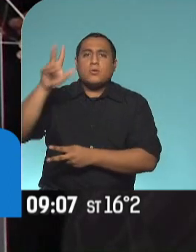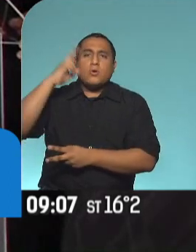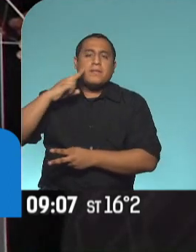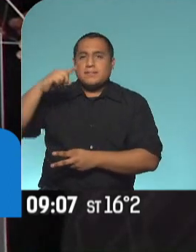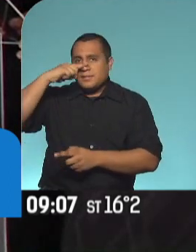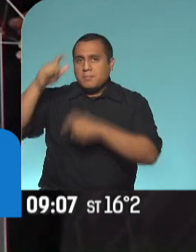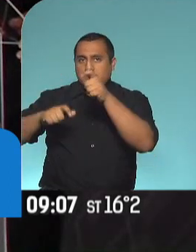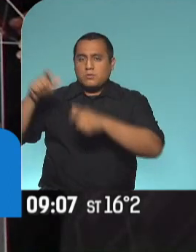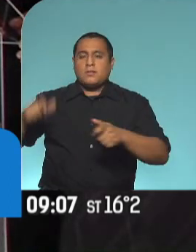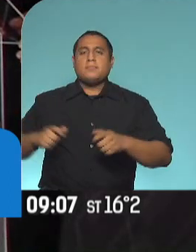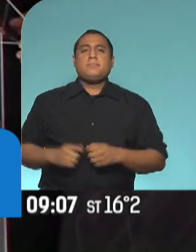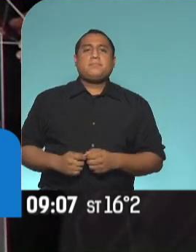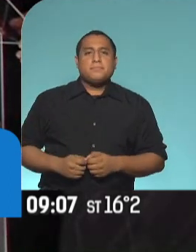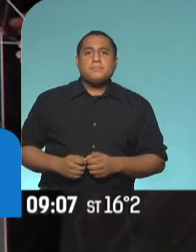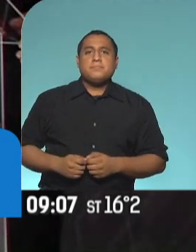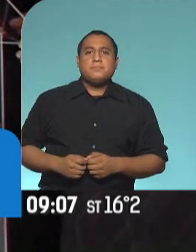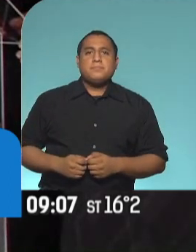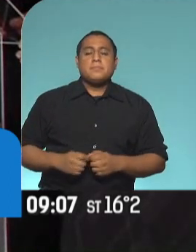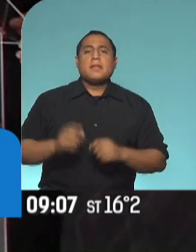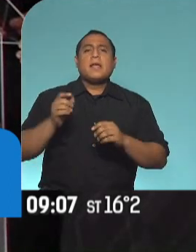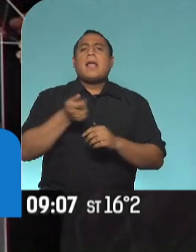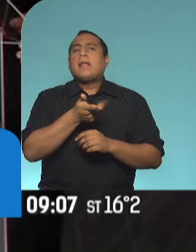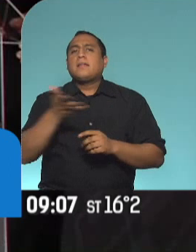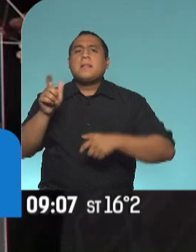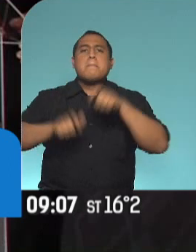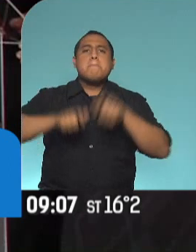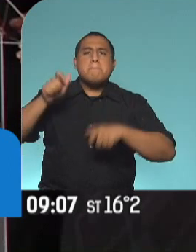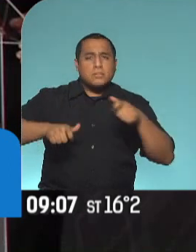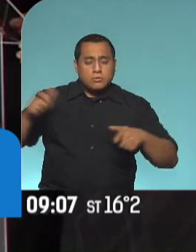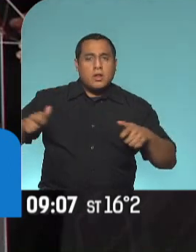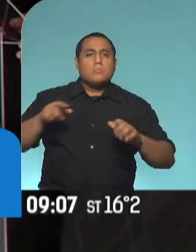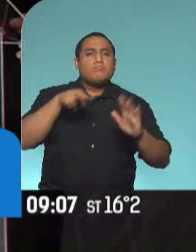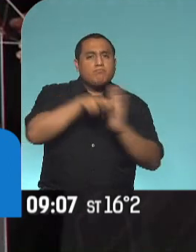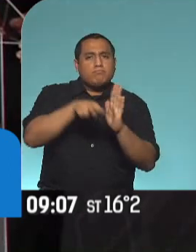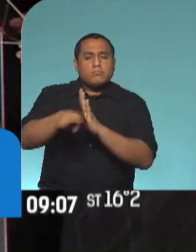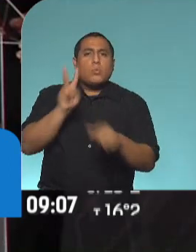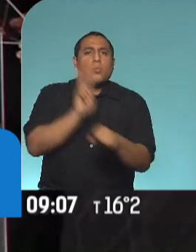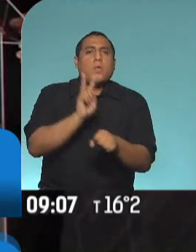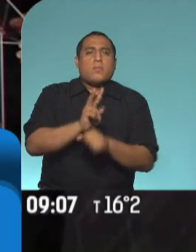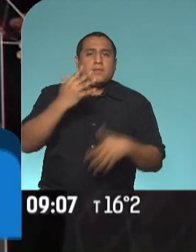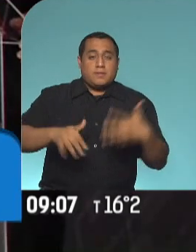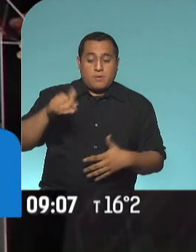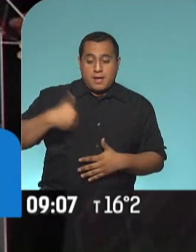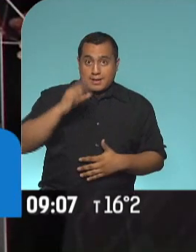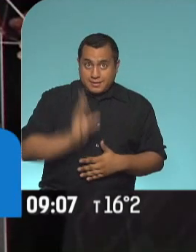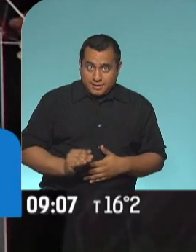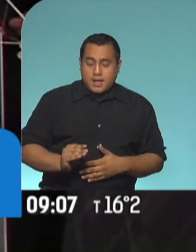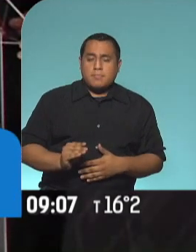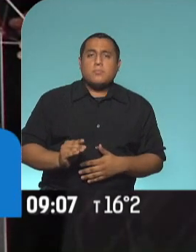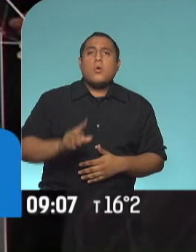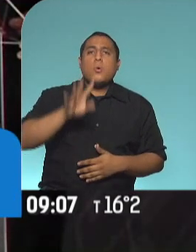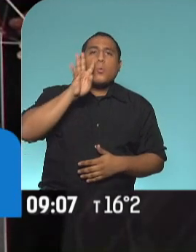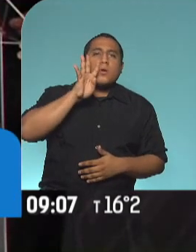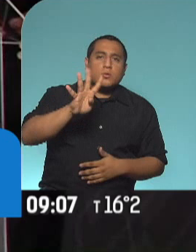597 personas. Con respecto a la cantidad de personas que se encuentran bajo cuidados intensivos en nuestro país, esta cifra es de